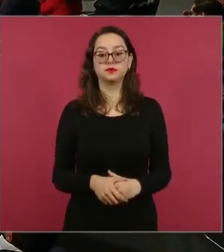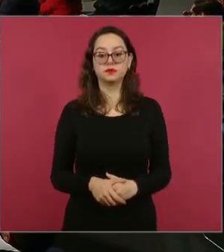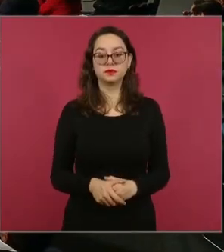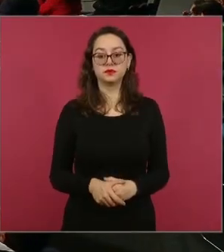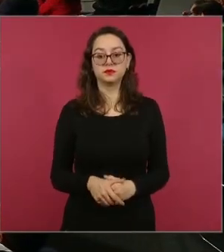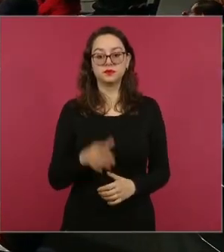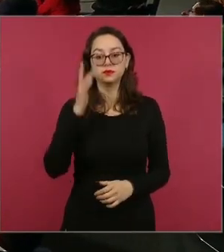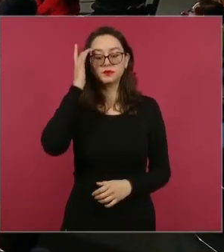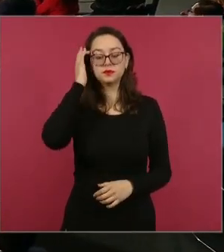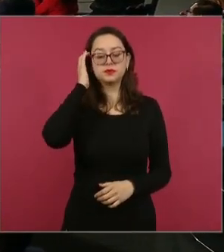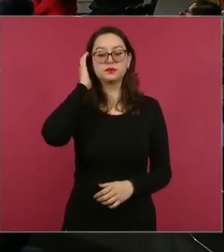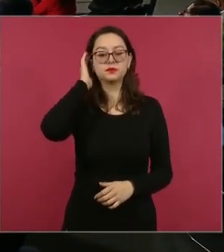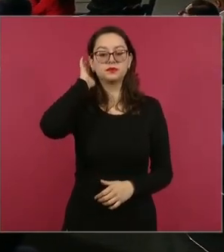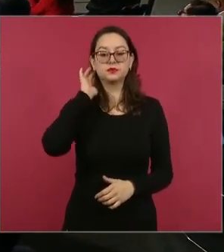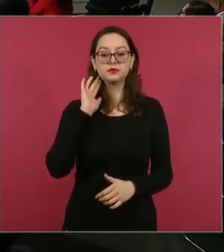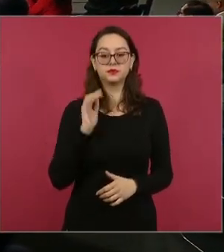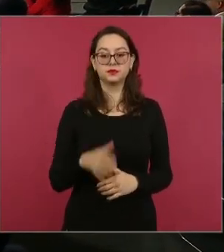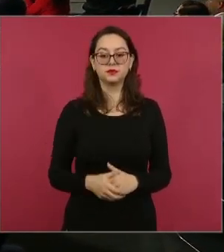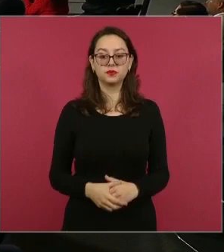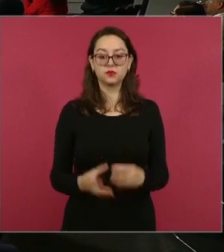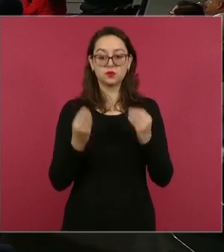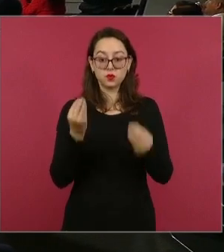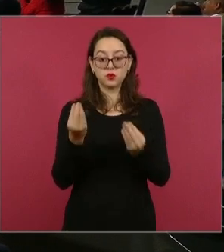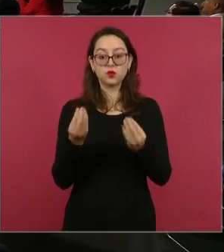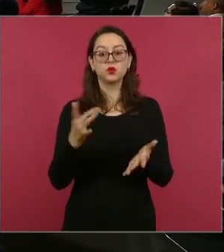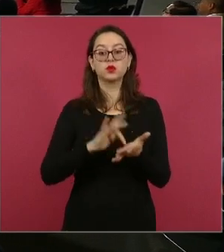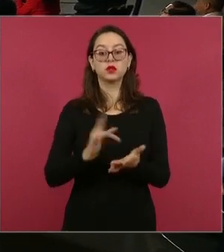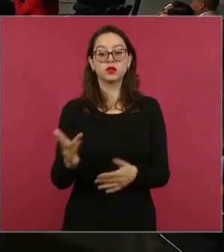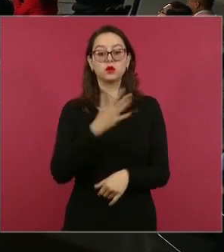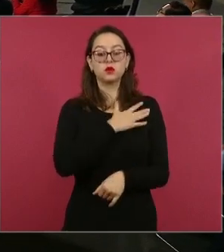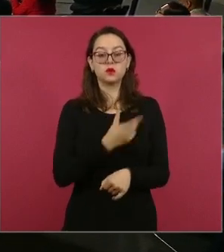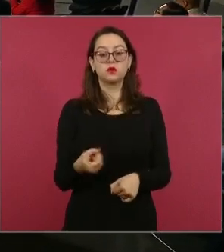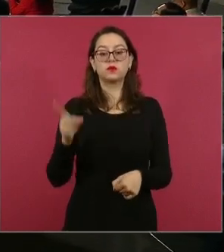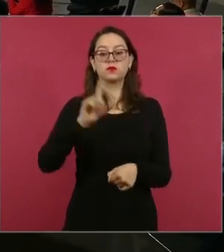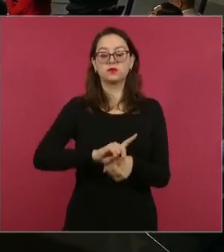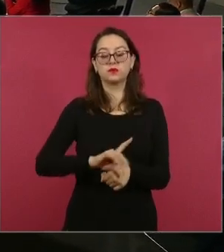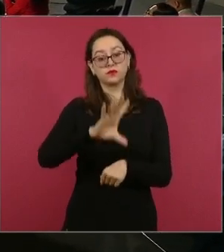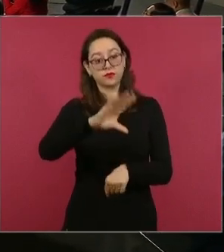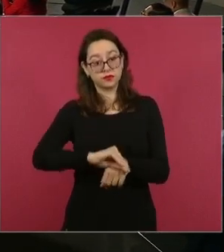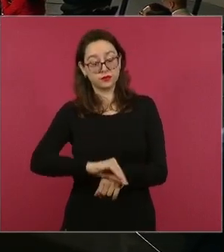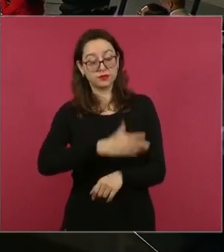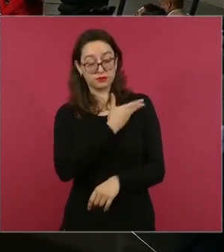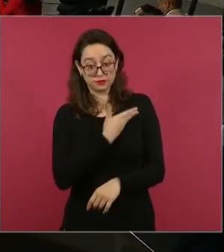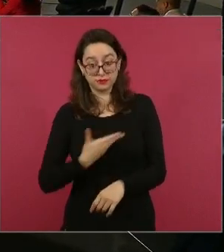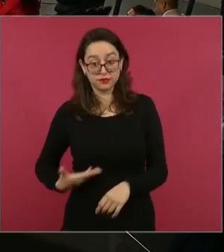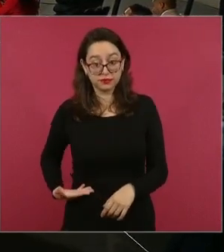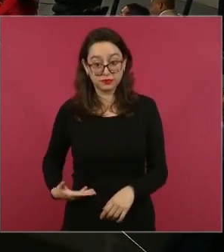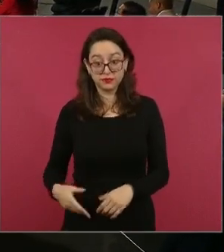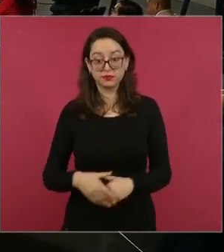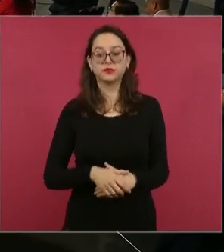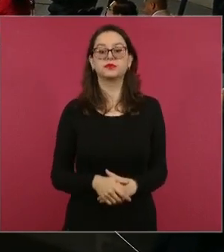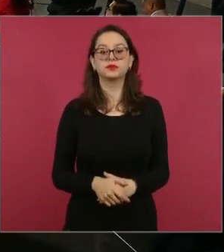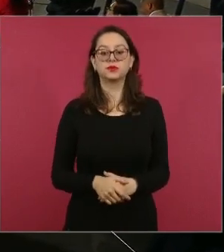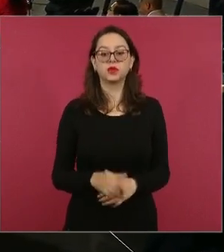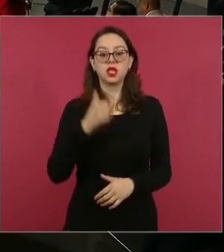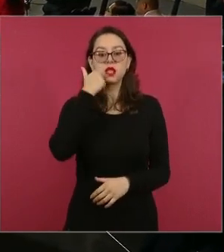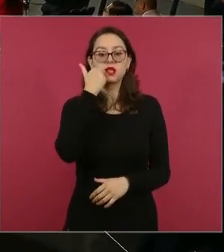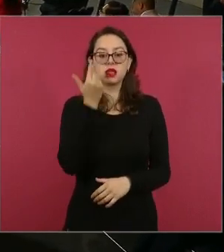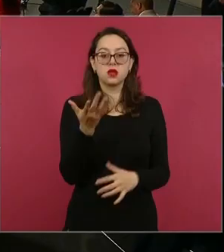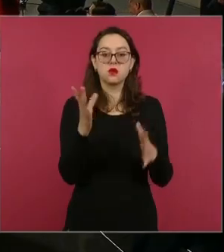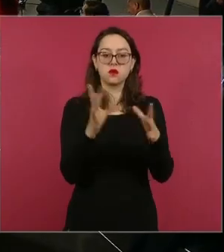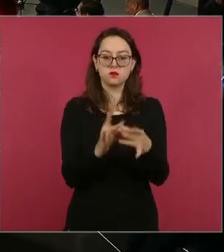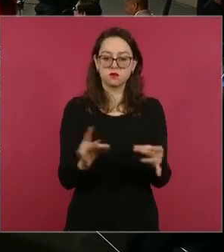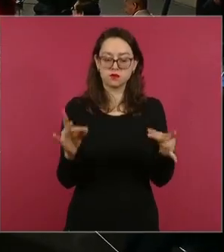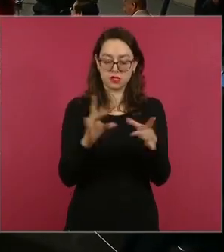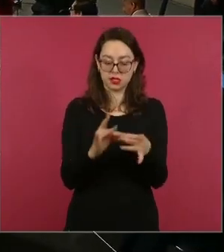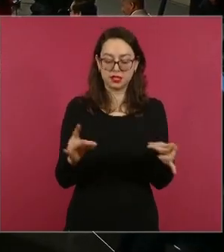adelante Muchas gracias Buenos días con su permiso señor presidente Bueno quiero iniciar con un